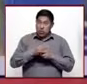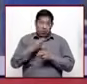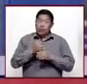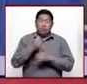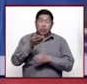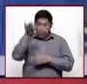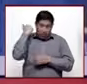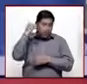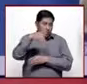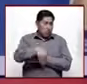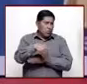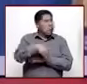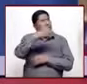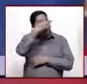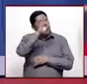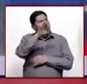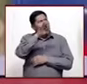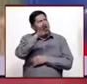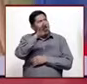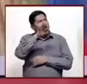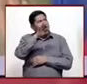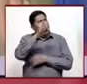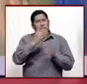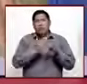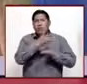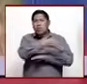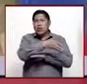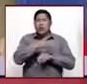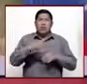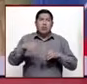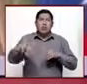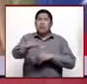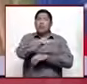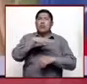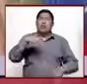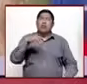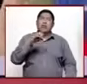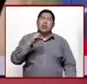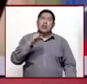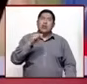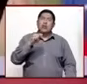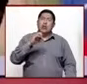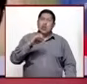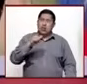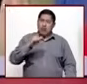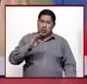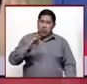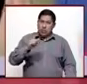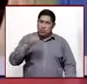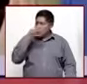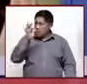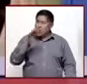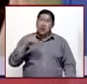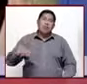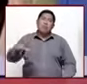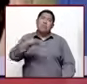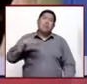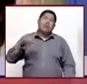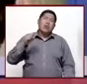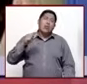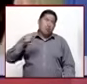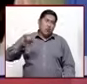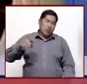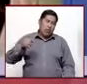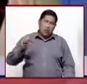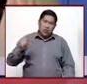aquí donde, de aquí al casi al frente, ¿no? Barrio Sacaba, al final girando al barrio Sacta. Y justo ahí me han